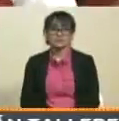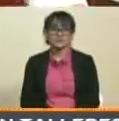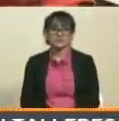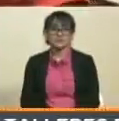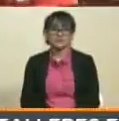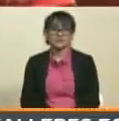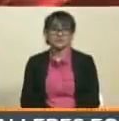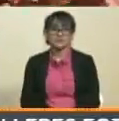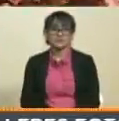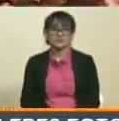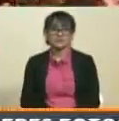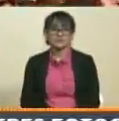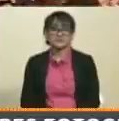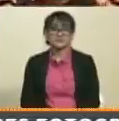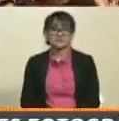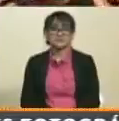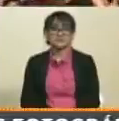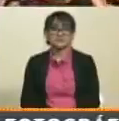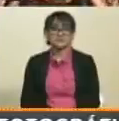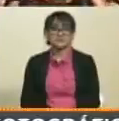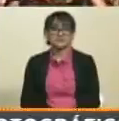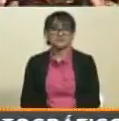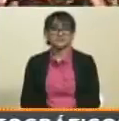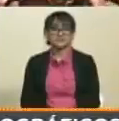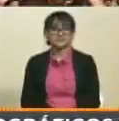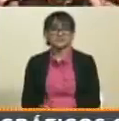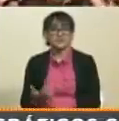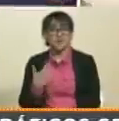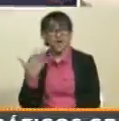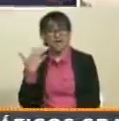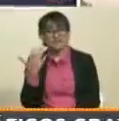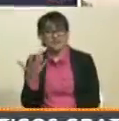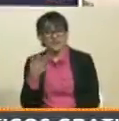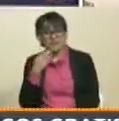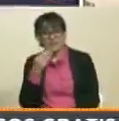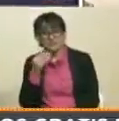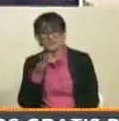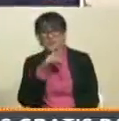un novato. ¿Ustedes saben qué es un novato?